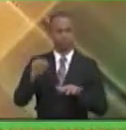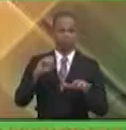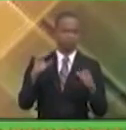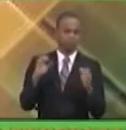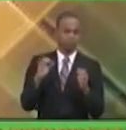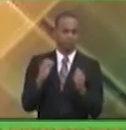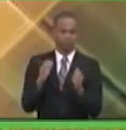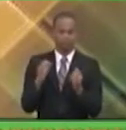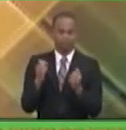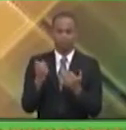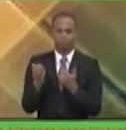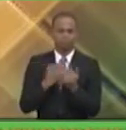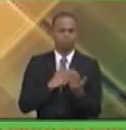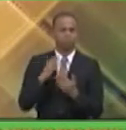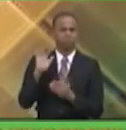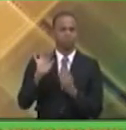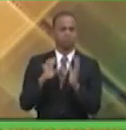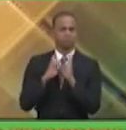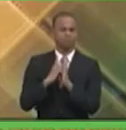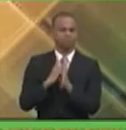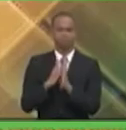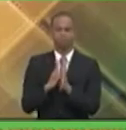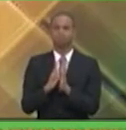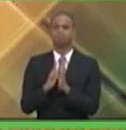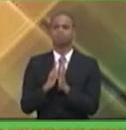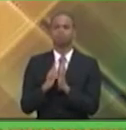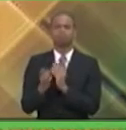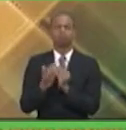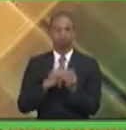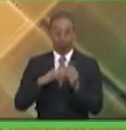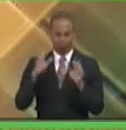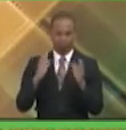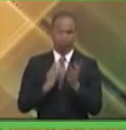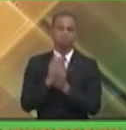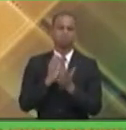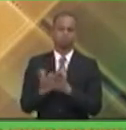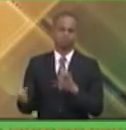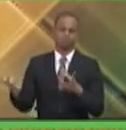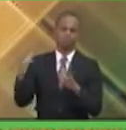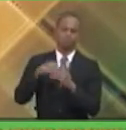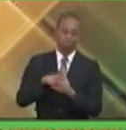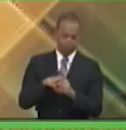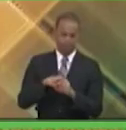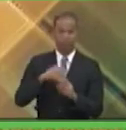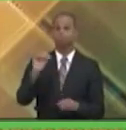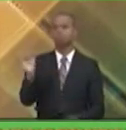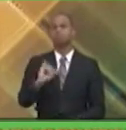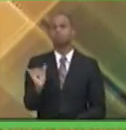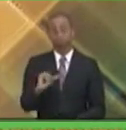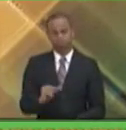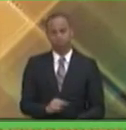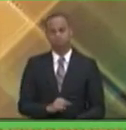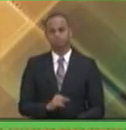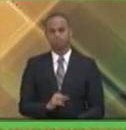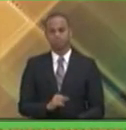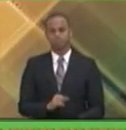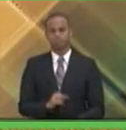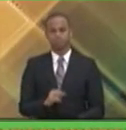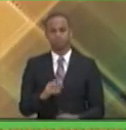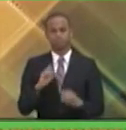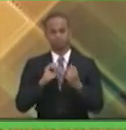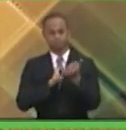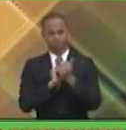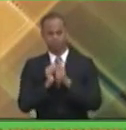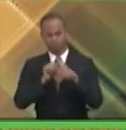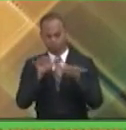no importa qué tipo de discapacidad puedan tener, derecho a participar también en los